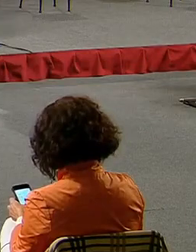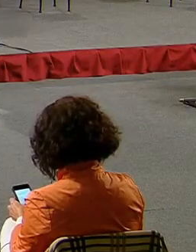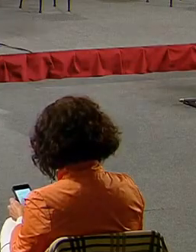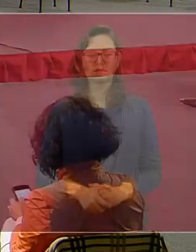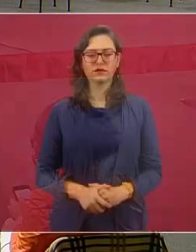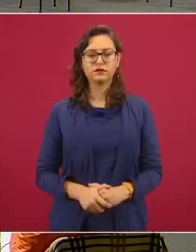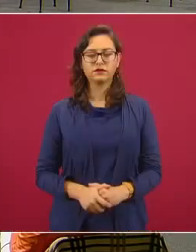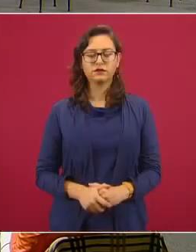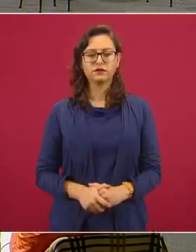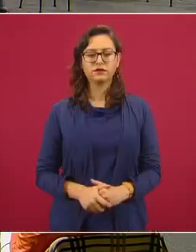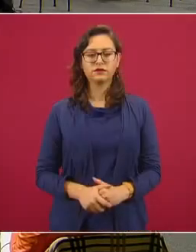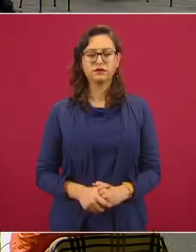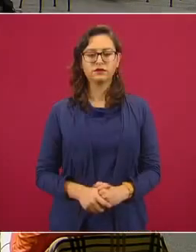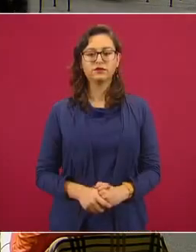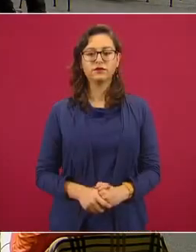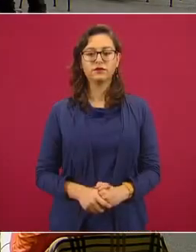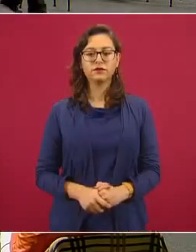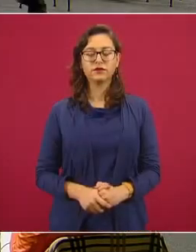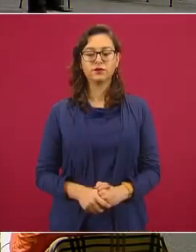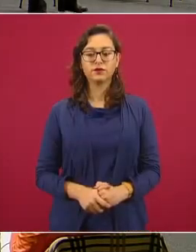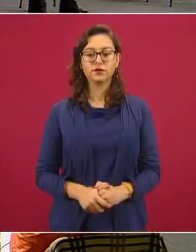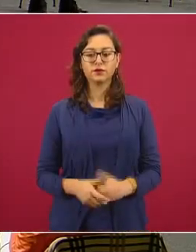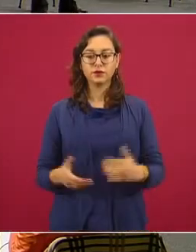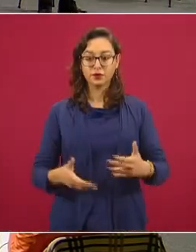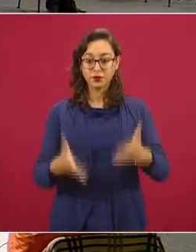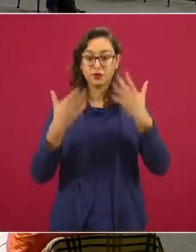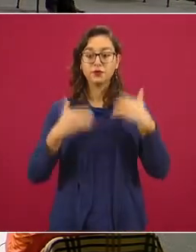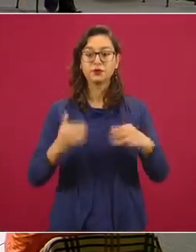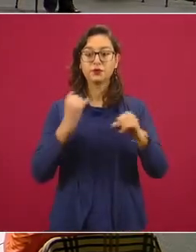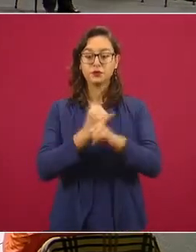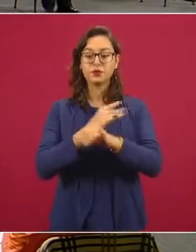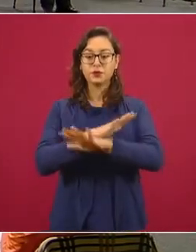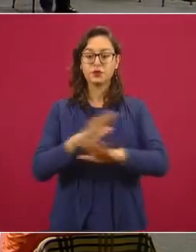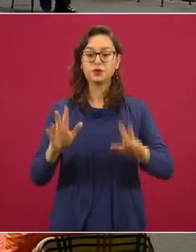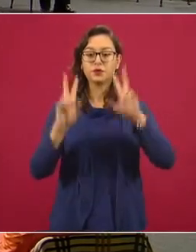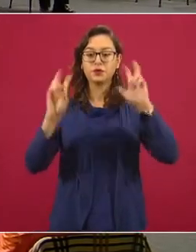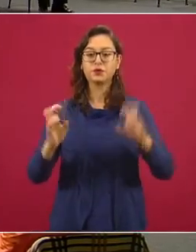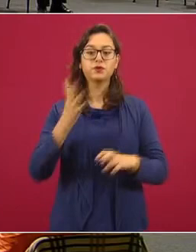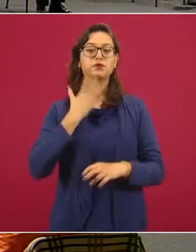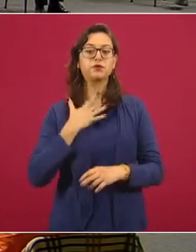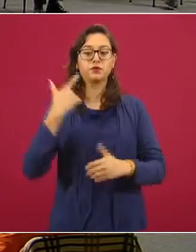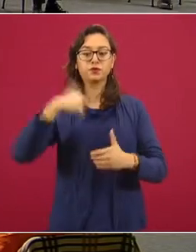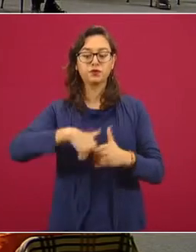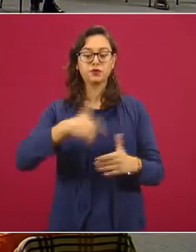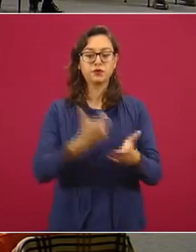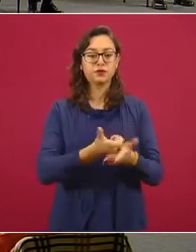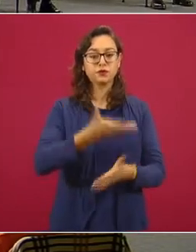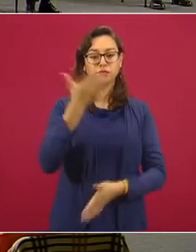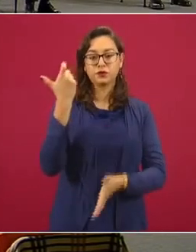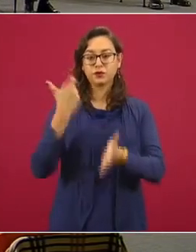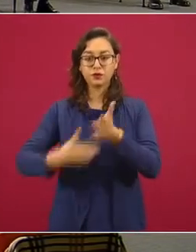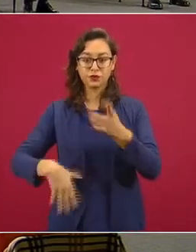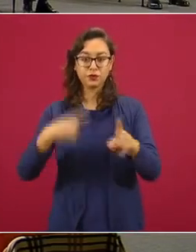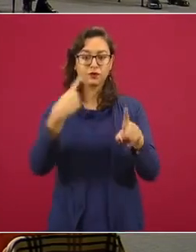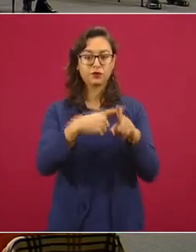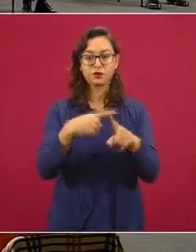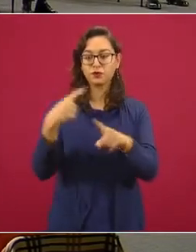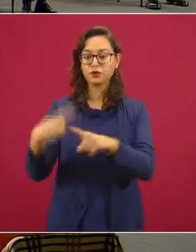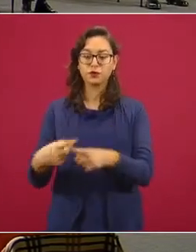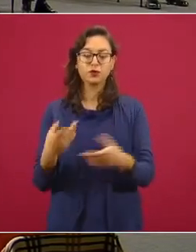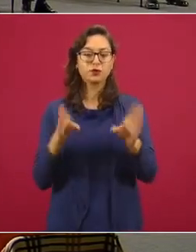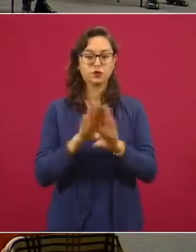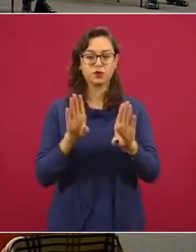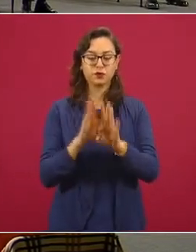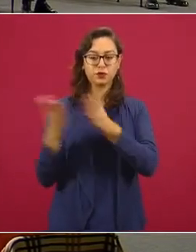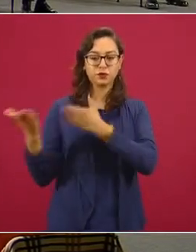Pues vamos a informar sobre quién es quién en los precios. Y Ricardo Sheinfeld va a